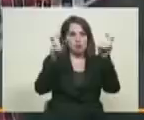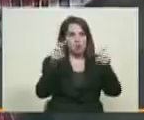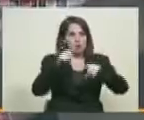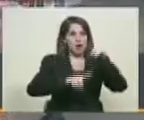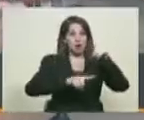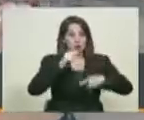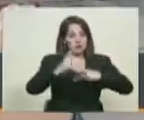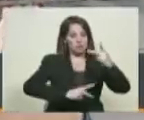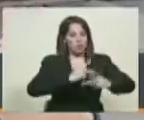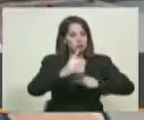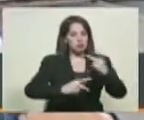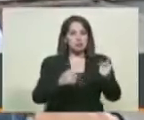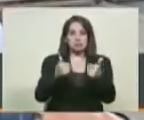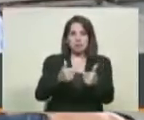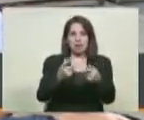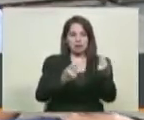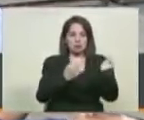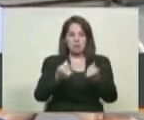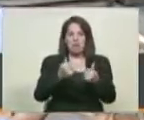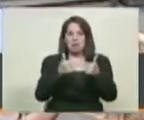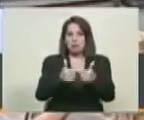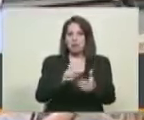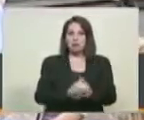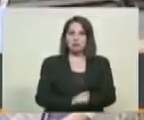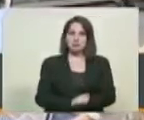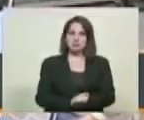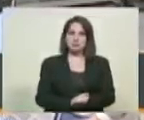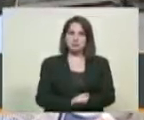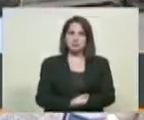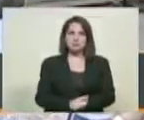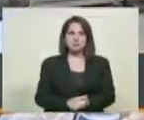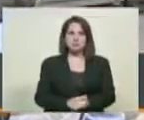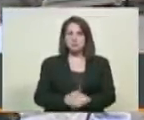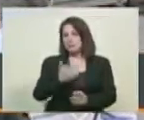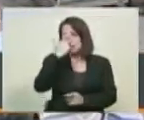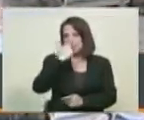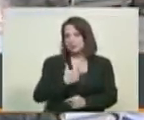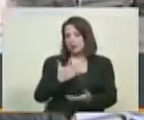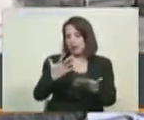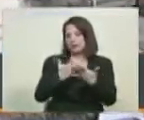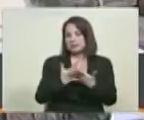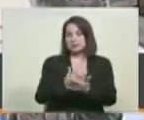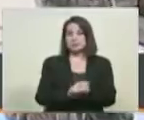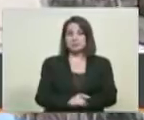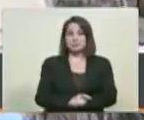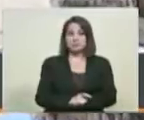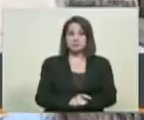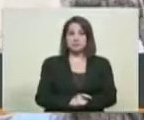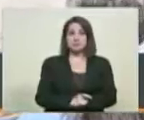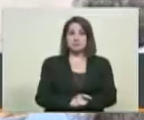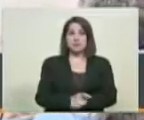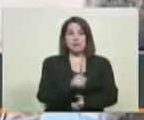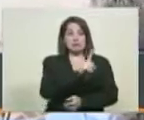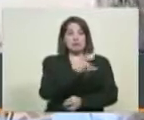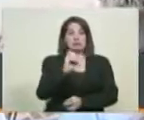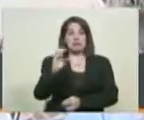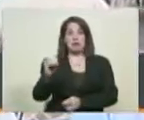Lamentablemente. Es así. Parece que el ser humano es así. 100 años fuimos